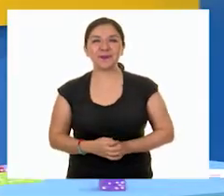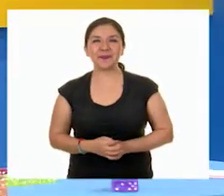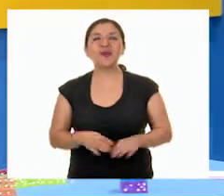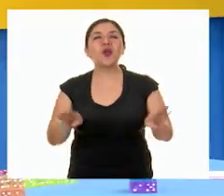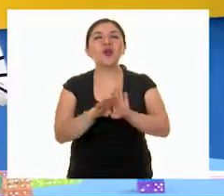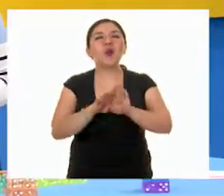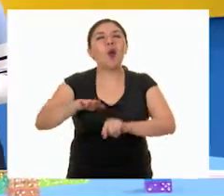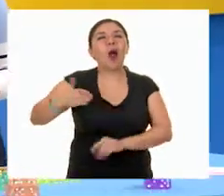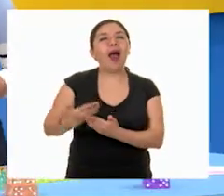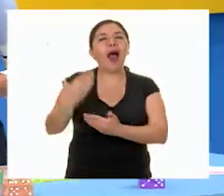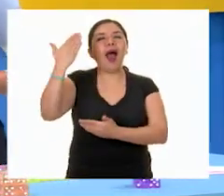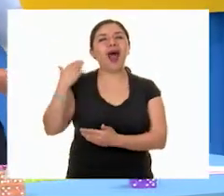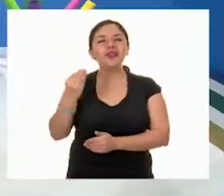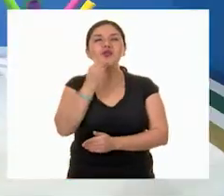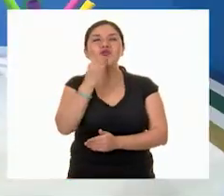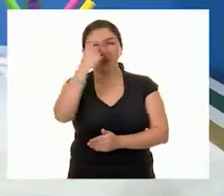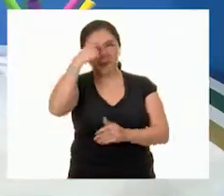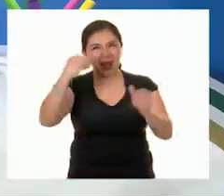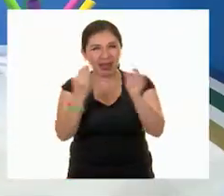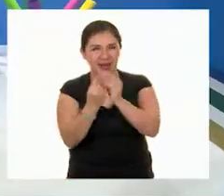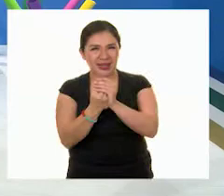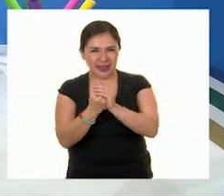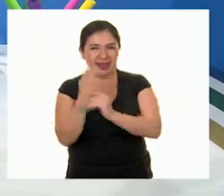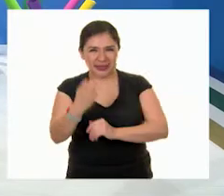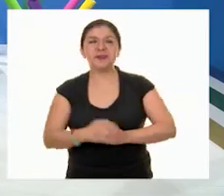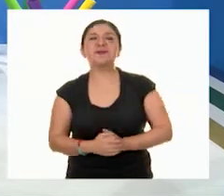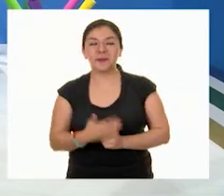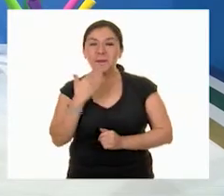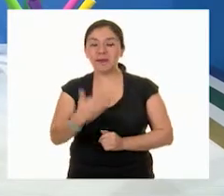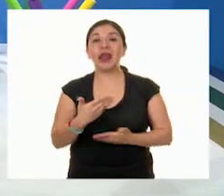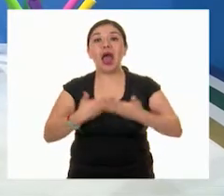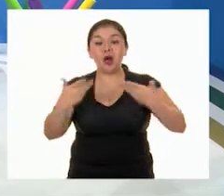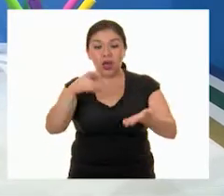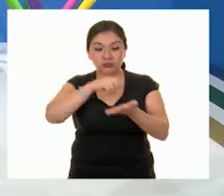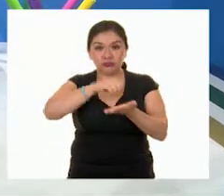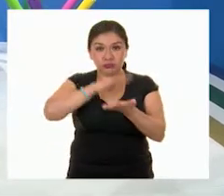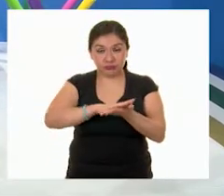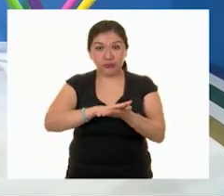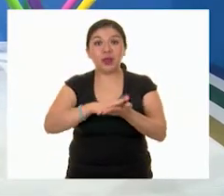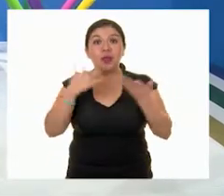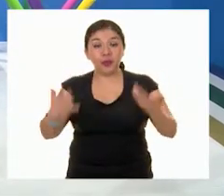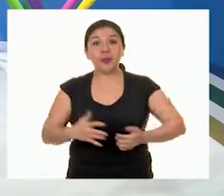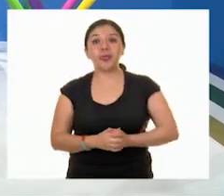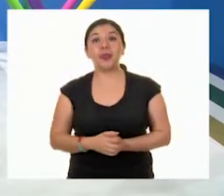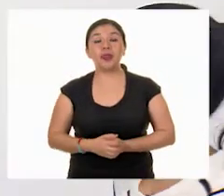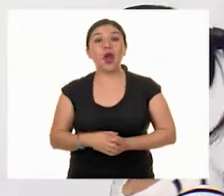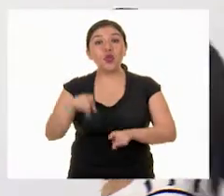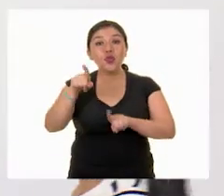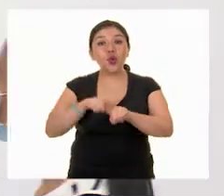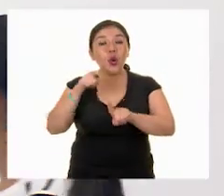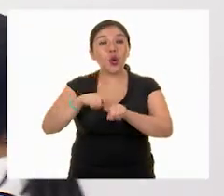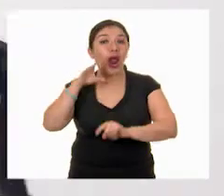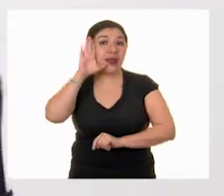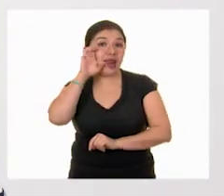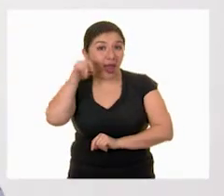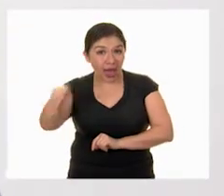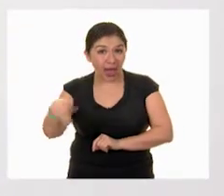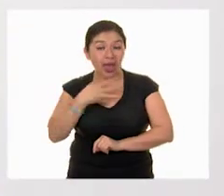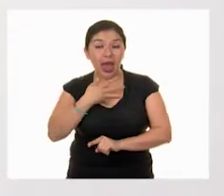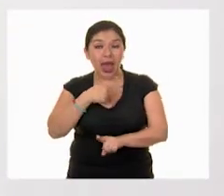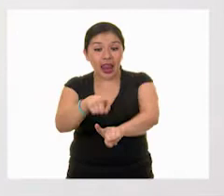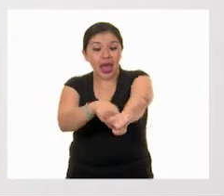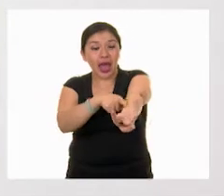estado utilizando en clases anteriores. Ajá. Entonces, registramos que el naranja quedó de